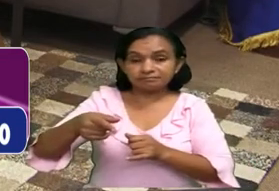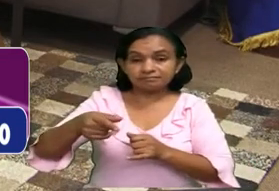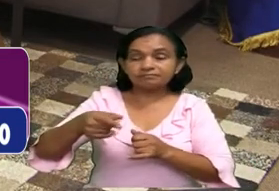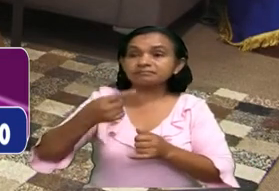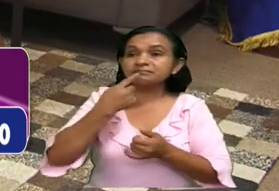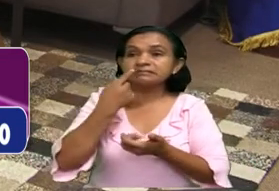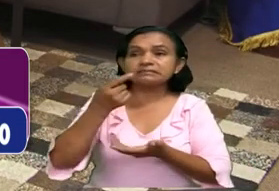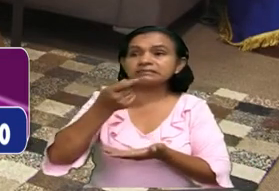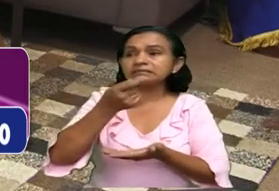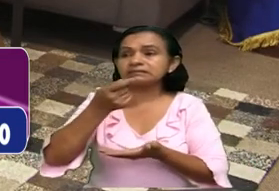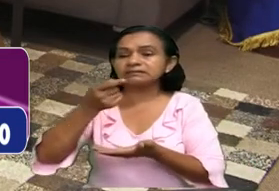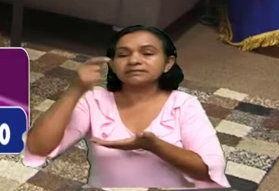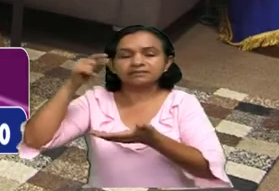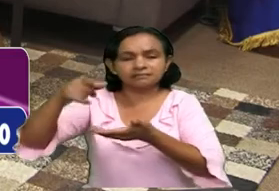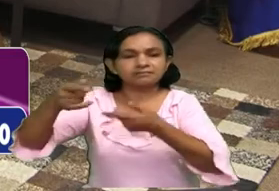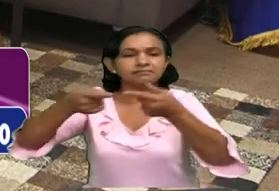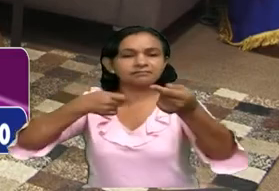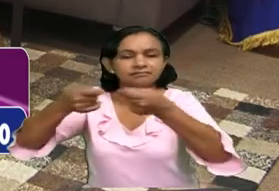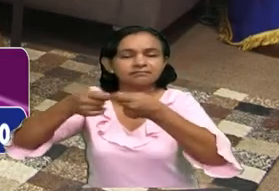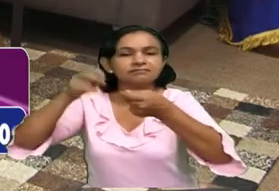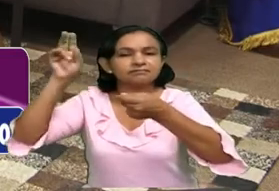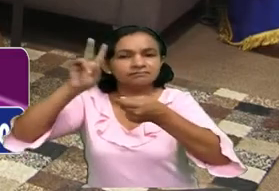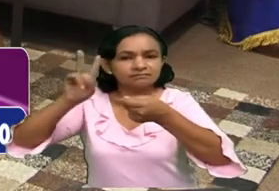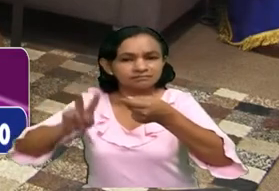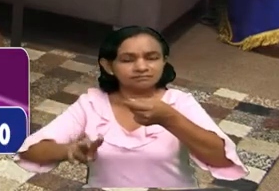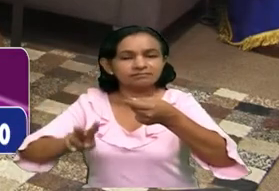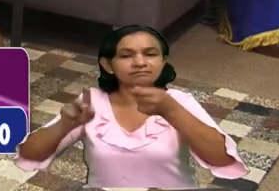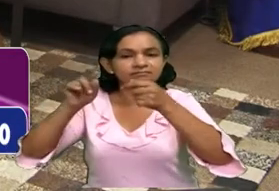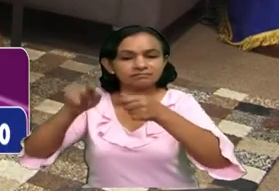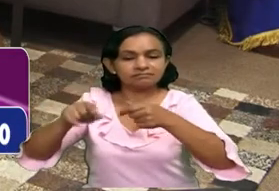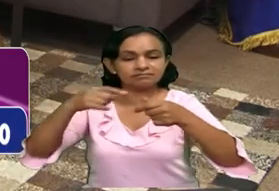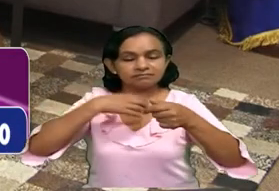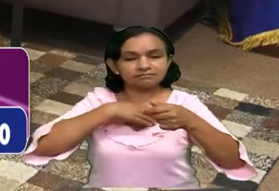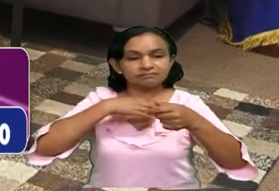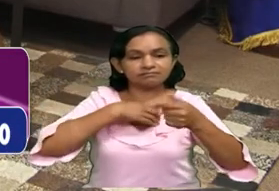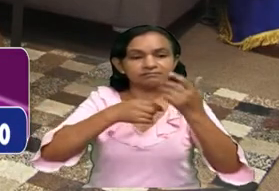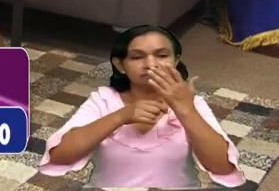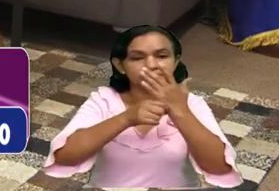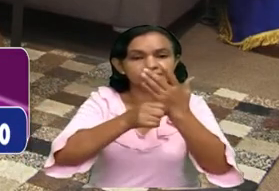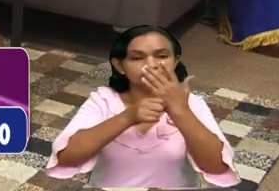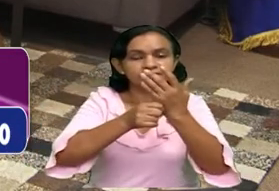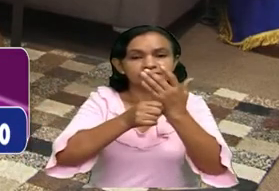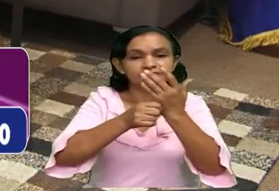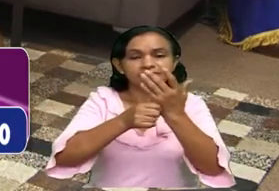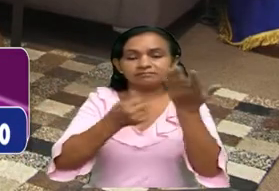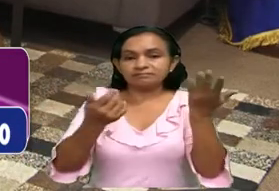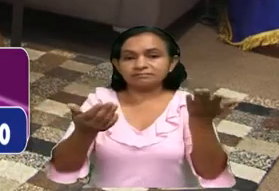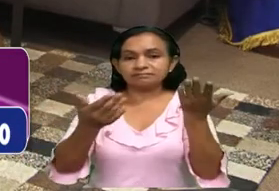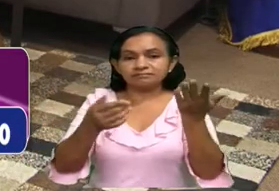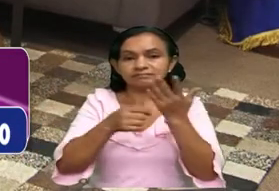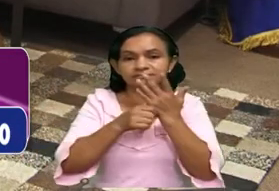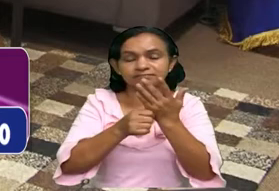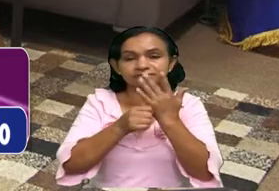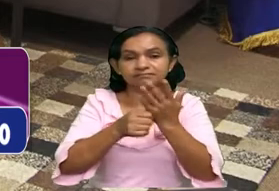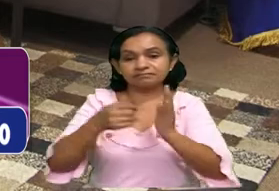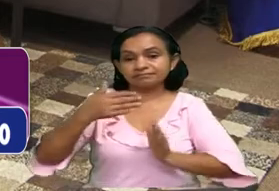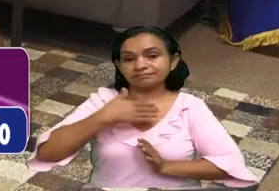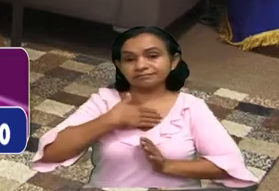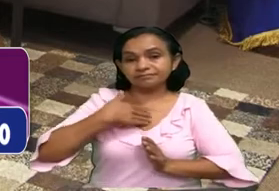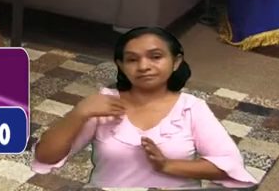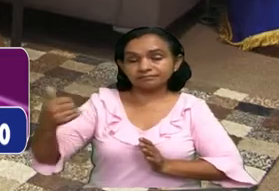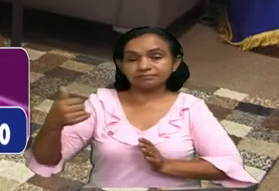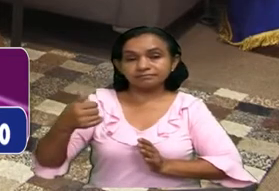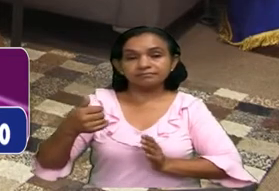vendérselas, pudimos venderlas y exportarlas. Los productores, carne, los mataderos, los mejores tiempos